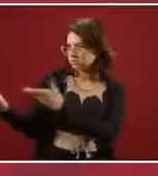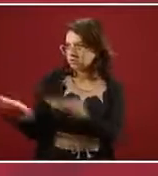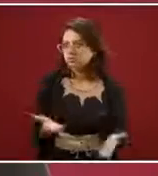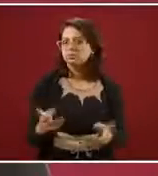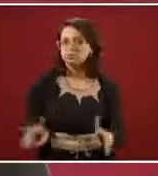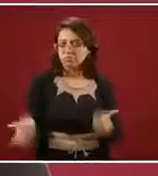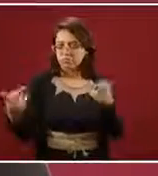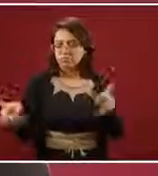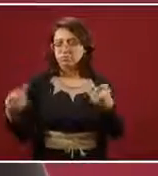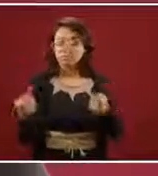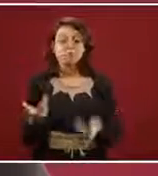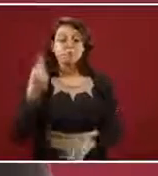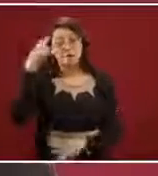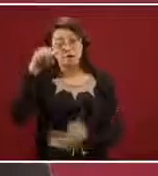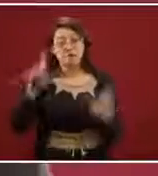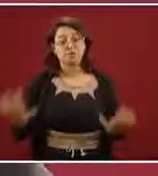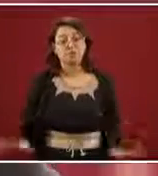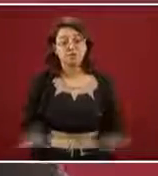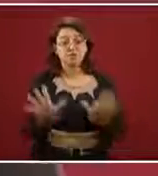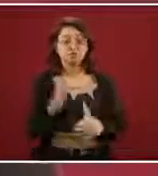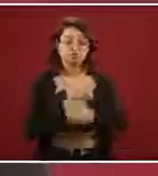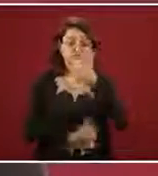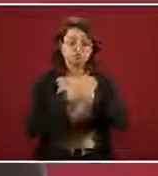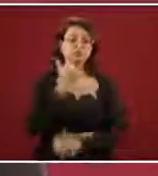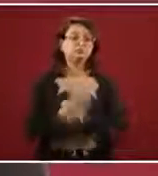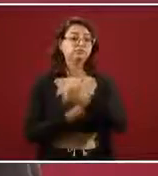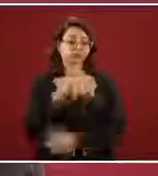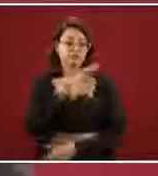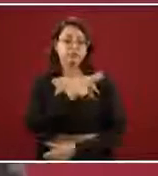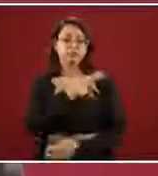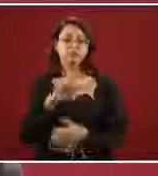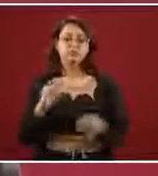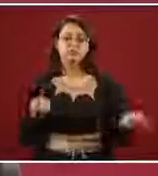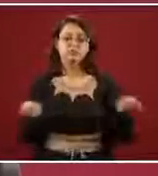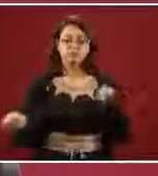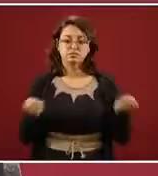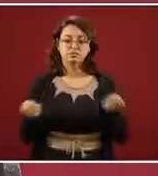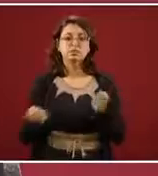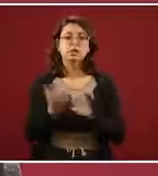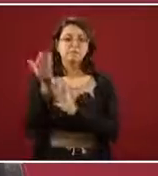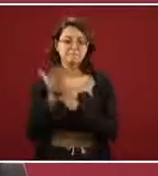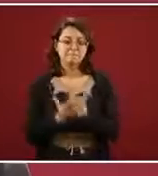Esa es la competencia y así se puede regular el